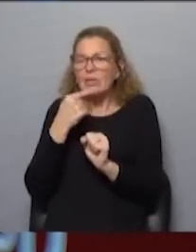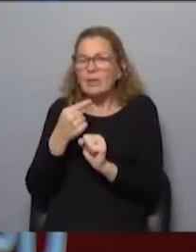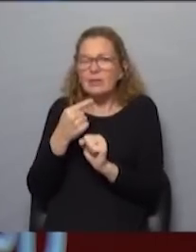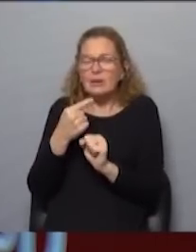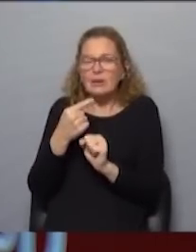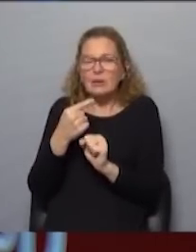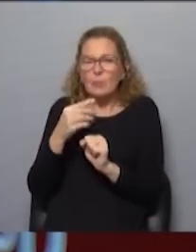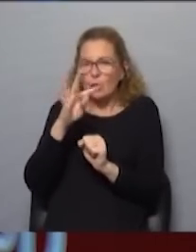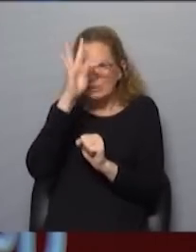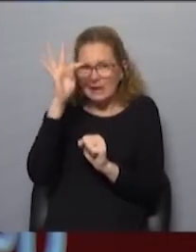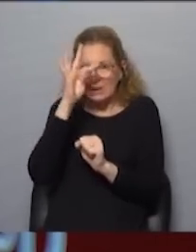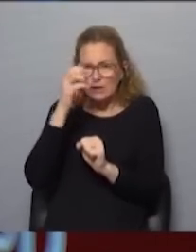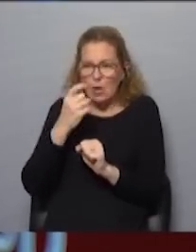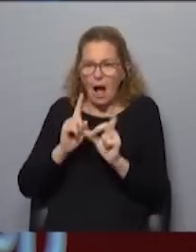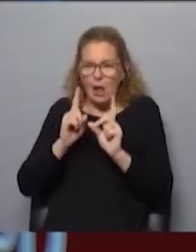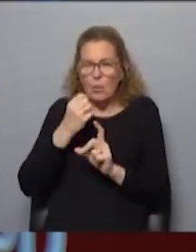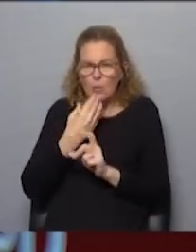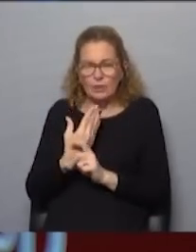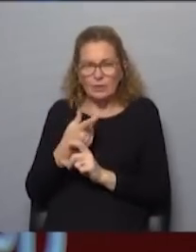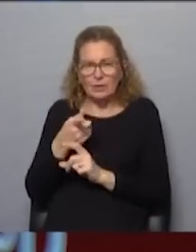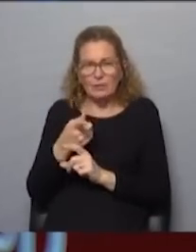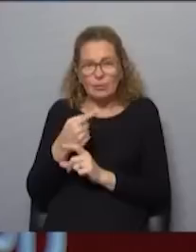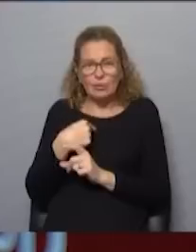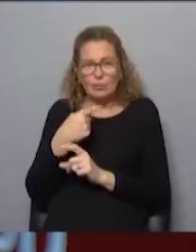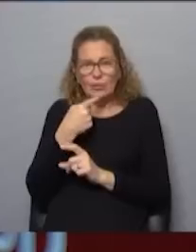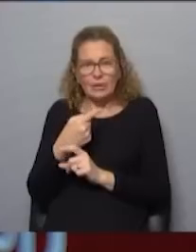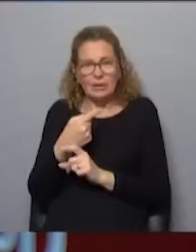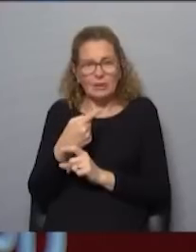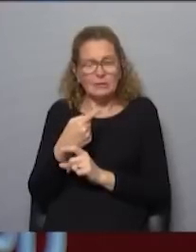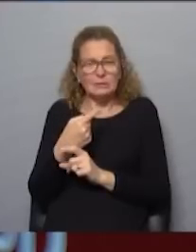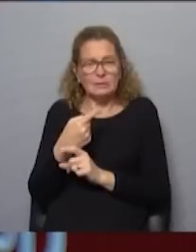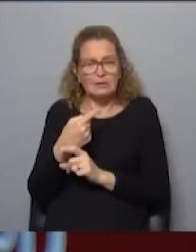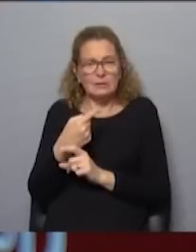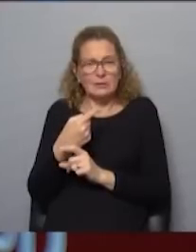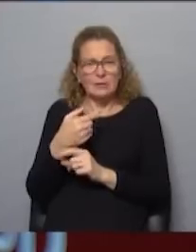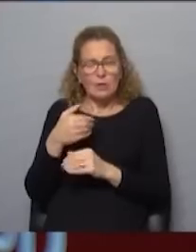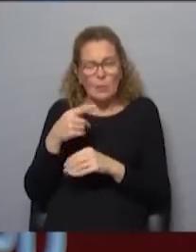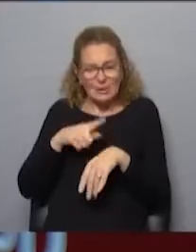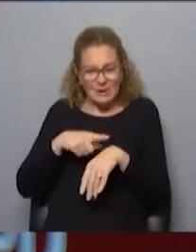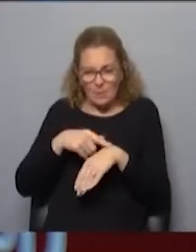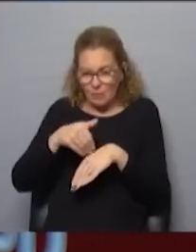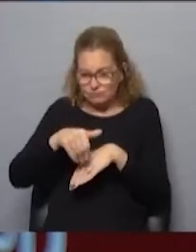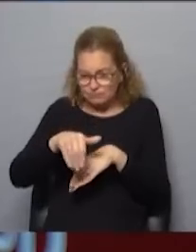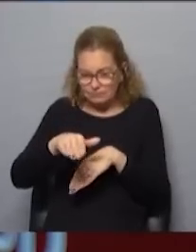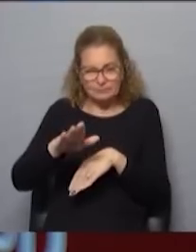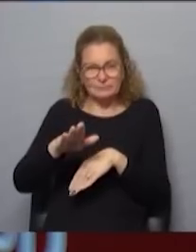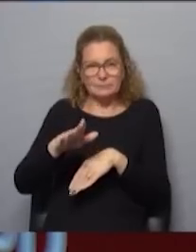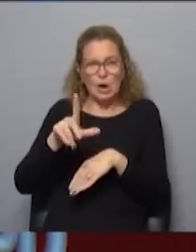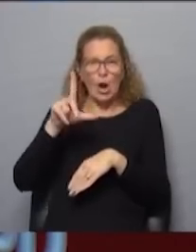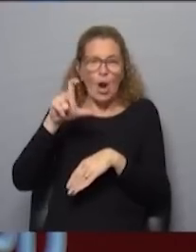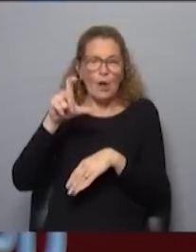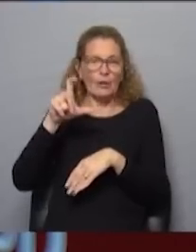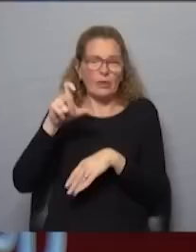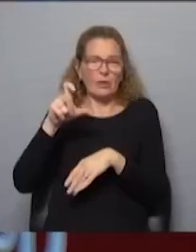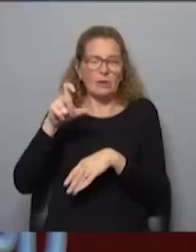dictamen técnico favorable eso fue lo que yo estuve indicando a lo largo del tiempo obviamente